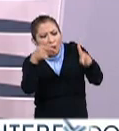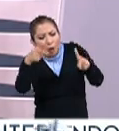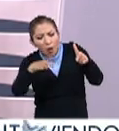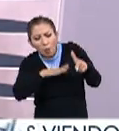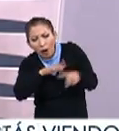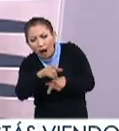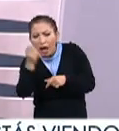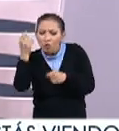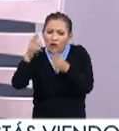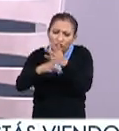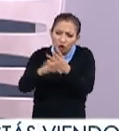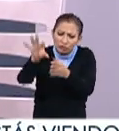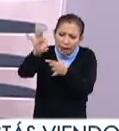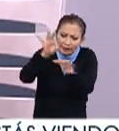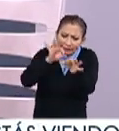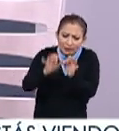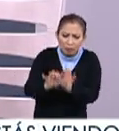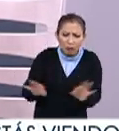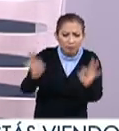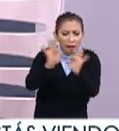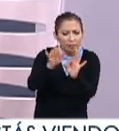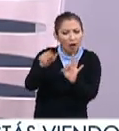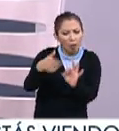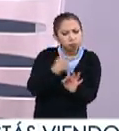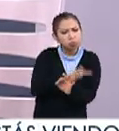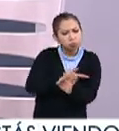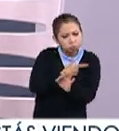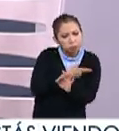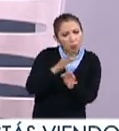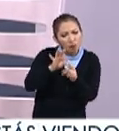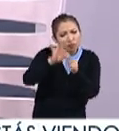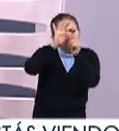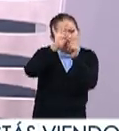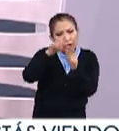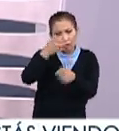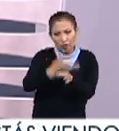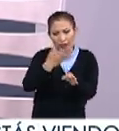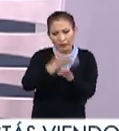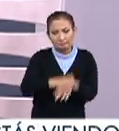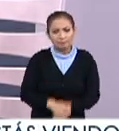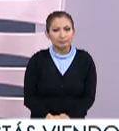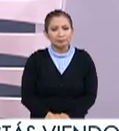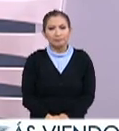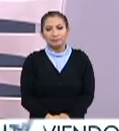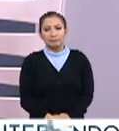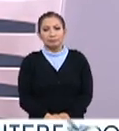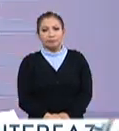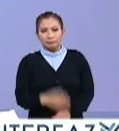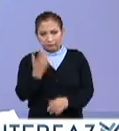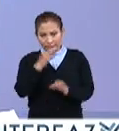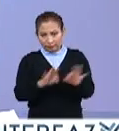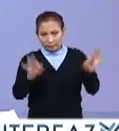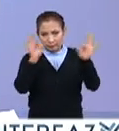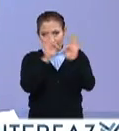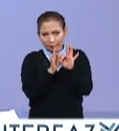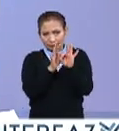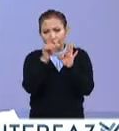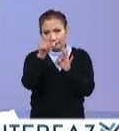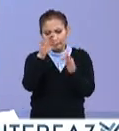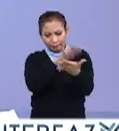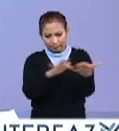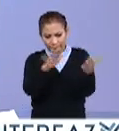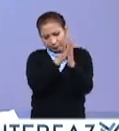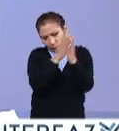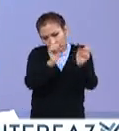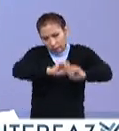detectado? ¿Algunos puntos importantes que les gustaría resaltar y que lo harán en esta publicación? Claro, sí. Bueno, es importante que lean el